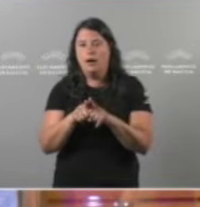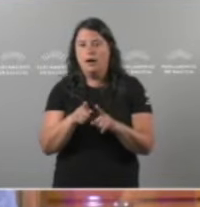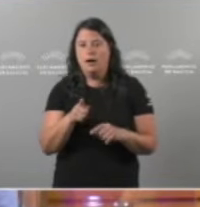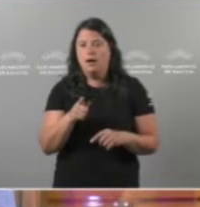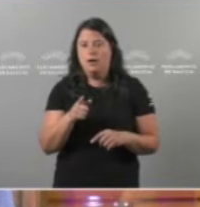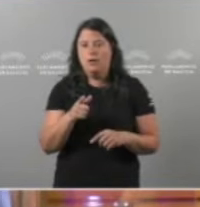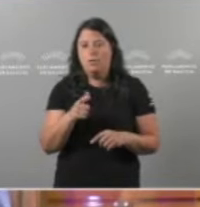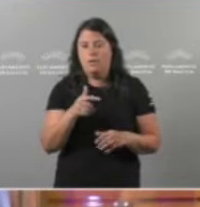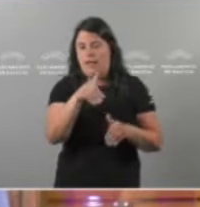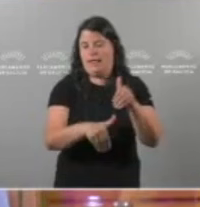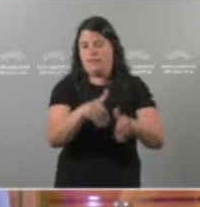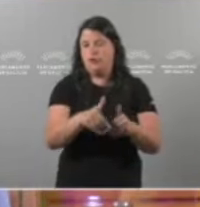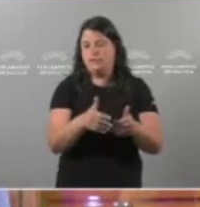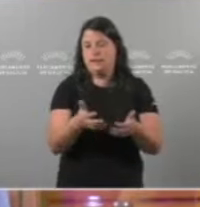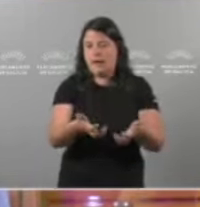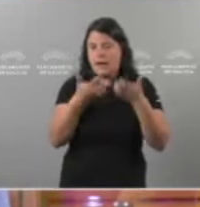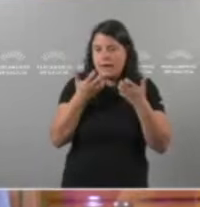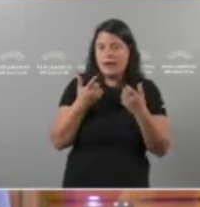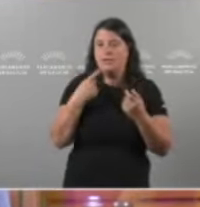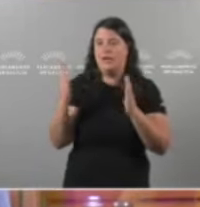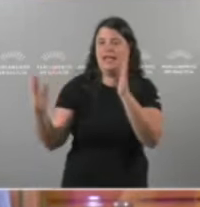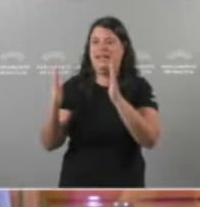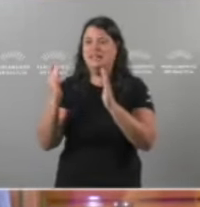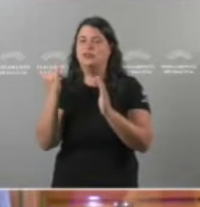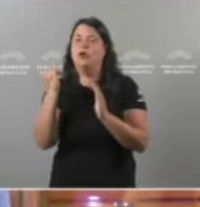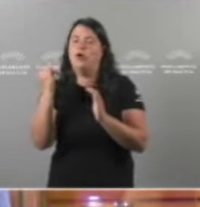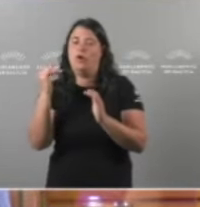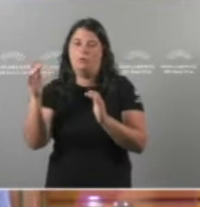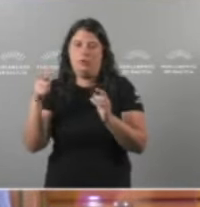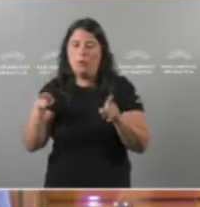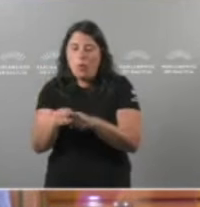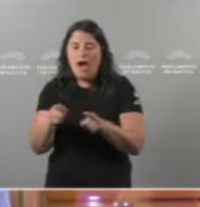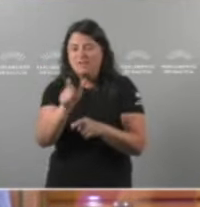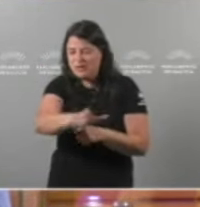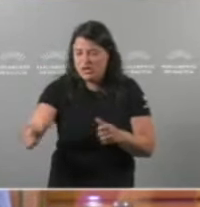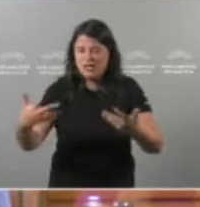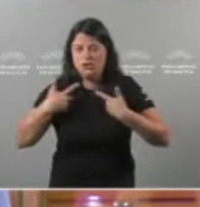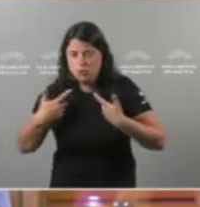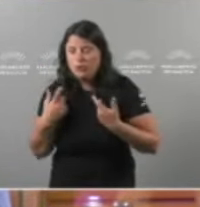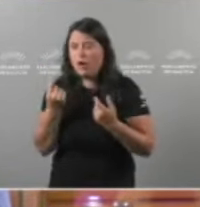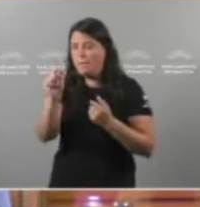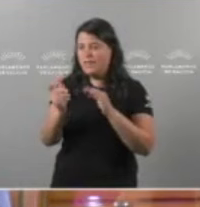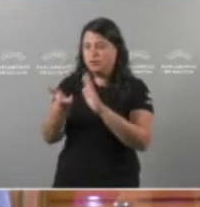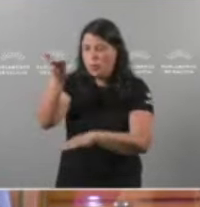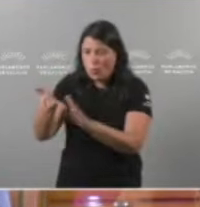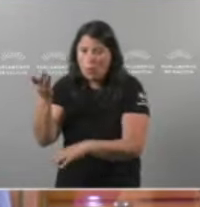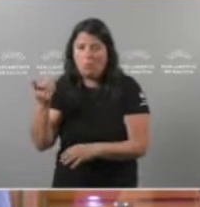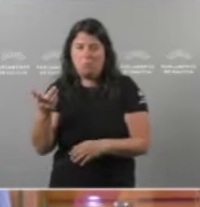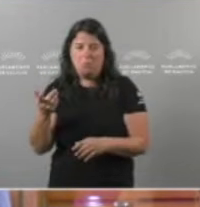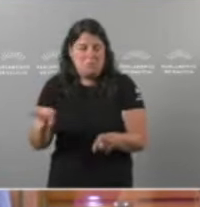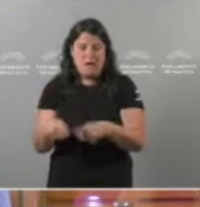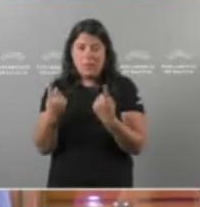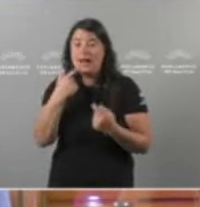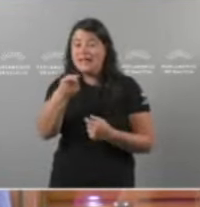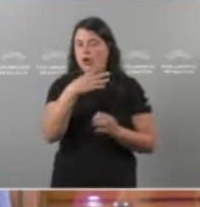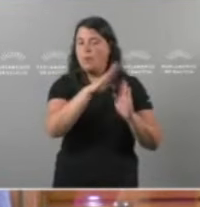gañar eleccións cabalgando sobre a crise de prezos, cabalgando sobre o sufrimento da xente. Ese agora o